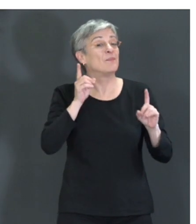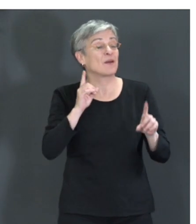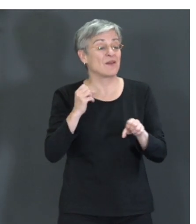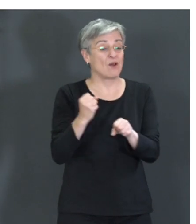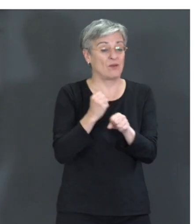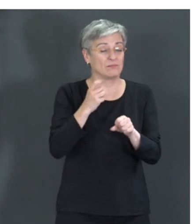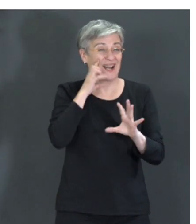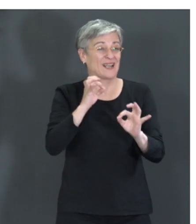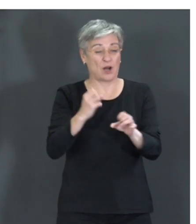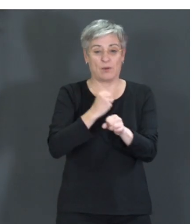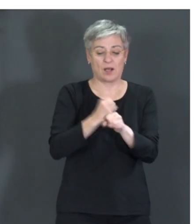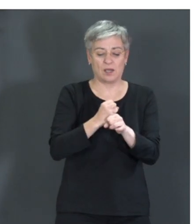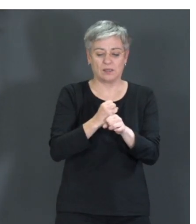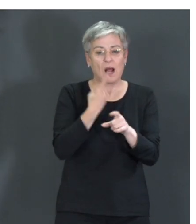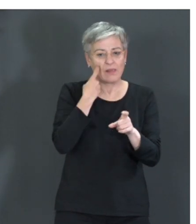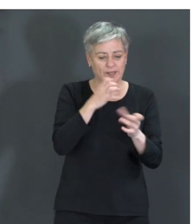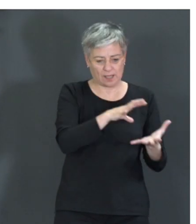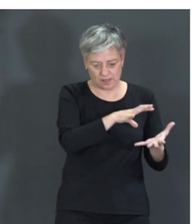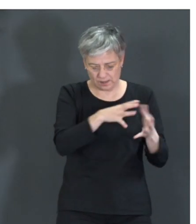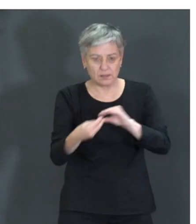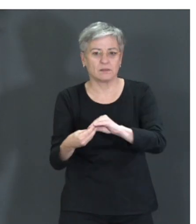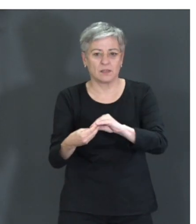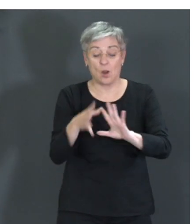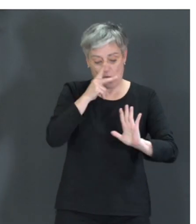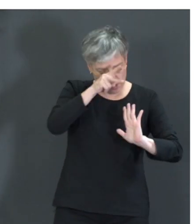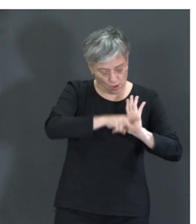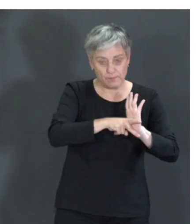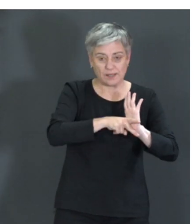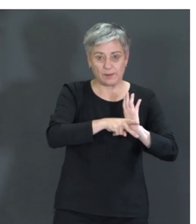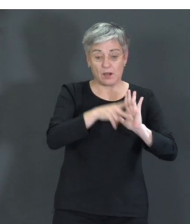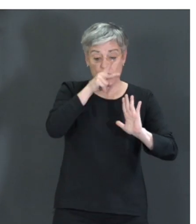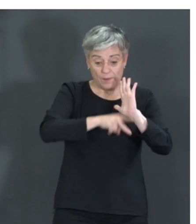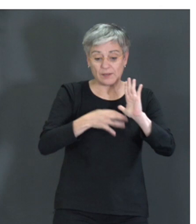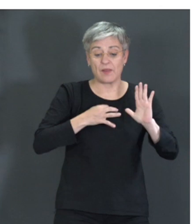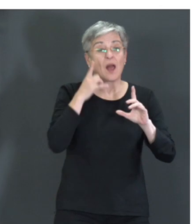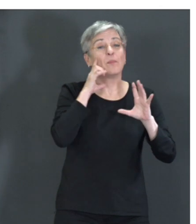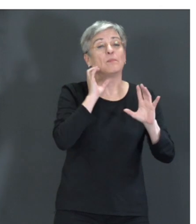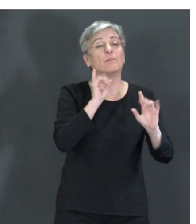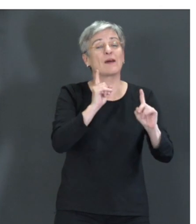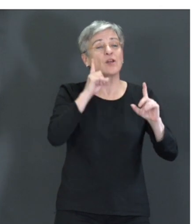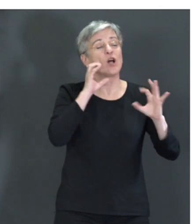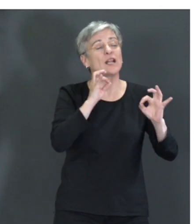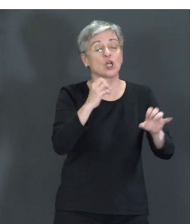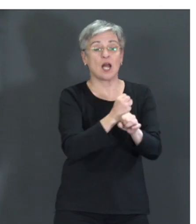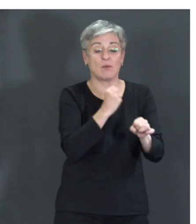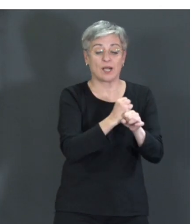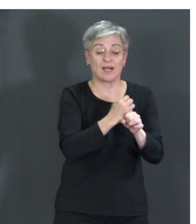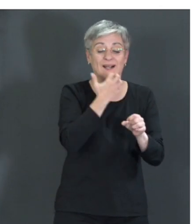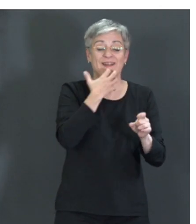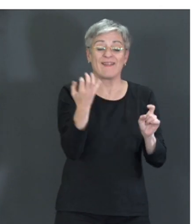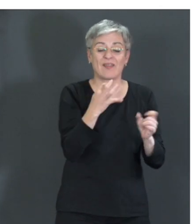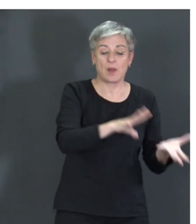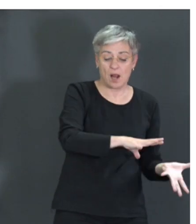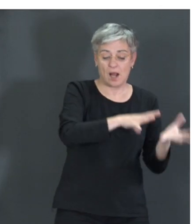riesgos laborales, pues es algo que hay que tener en cuenta, porque también la misma normativa de prevención de riesgos laborales lo exige, que hay que